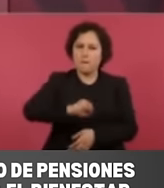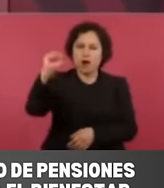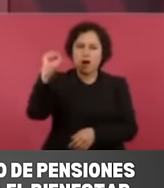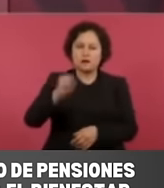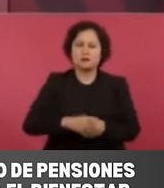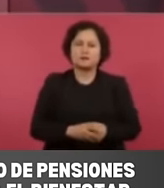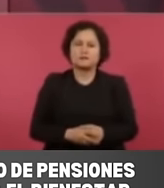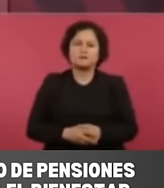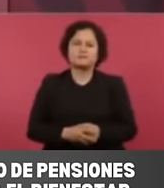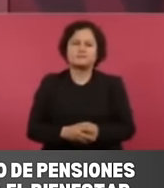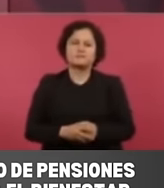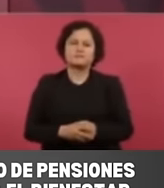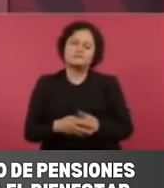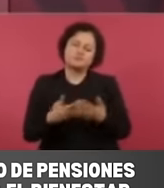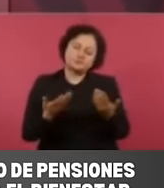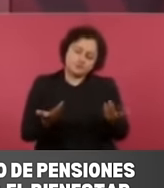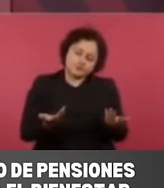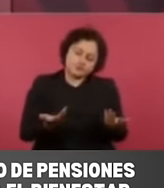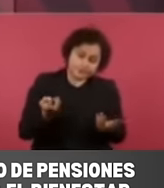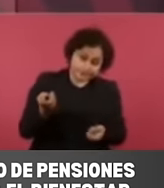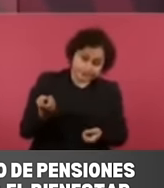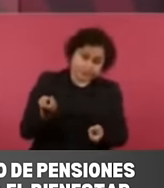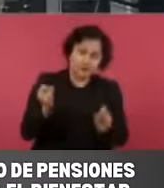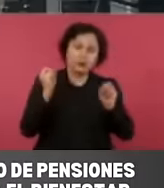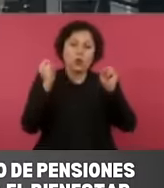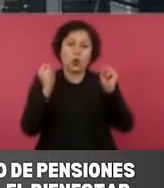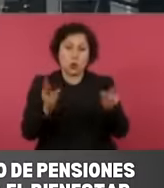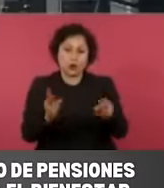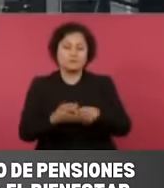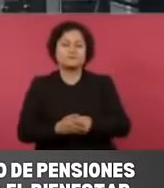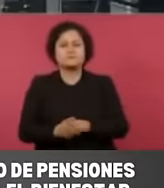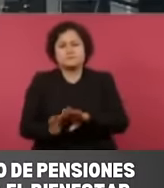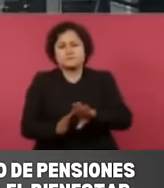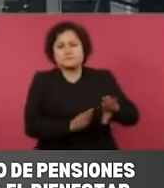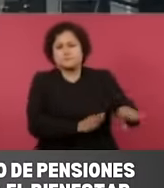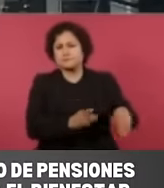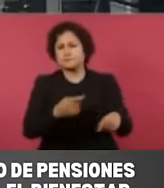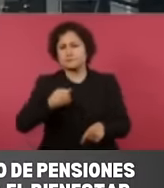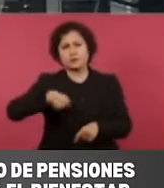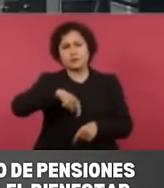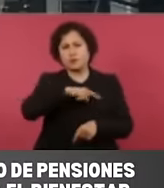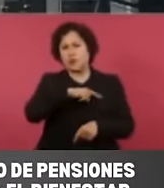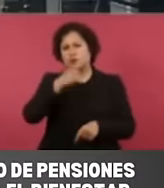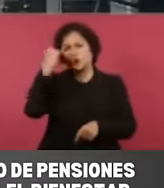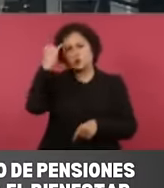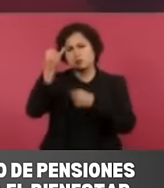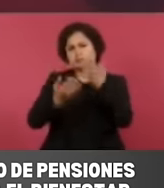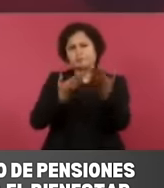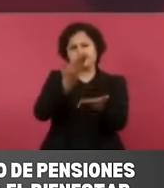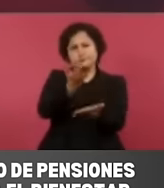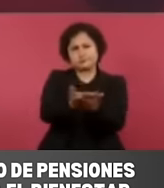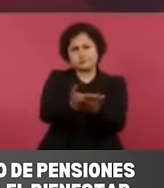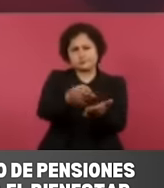Bueno, de todas maneras, con lo que hicimos, no alcanza.